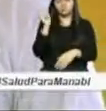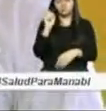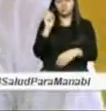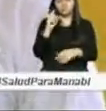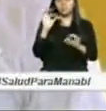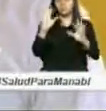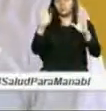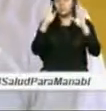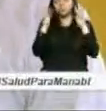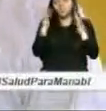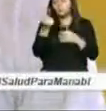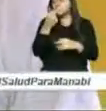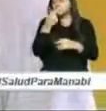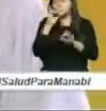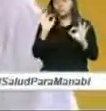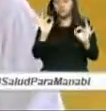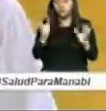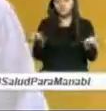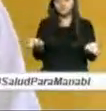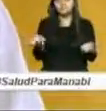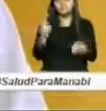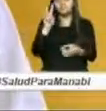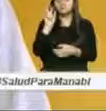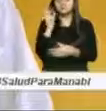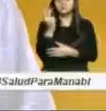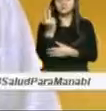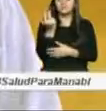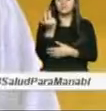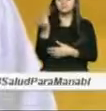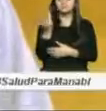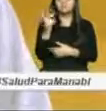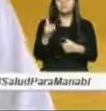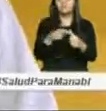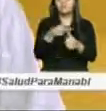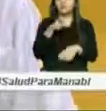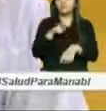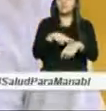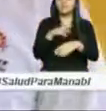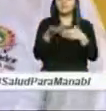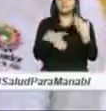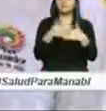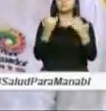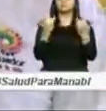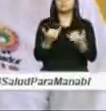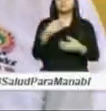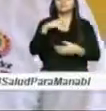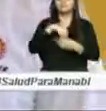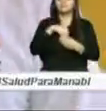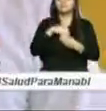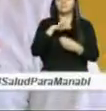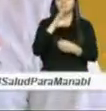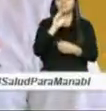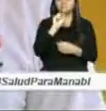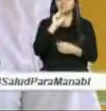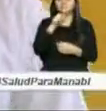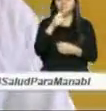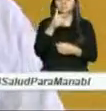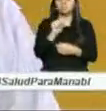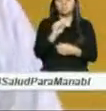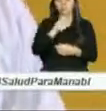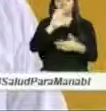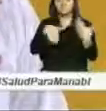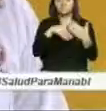o falta de medicinas. Desde 2013, por primera vez en su historia, Tazagua, imagínense, recién